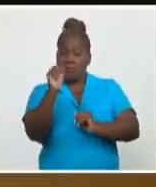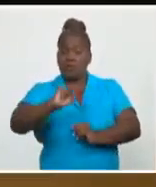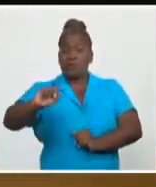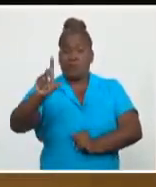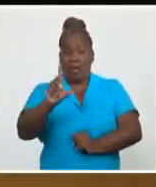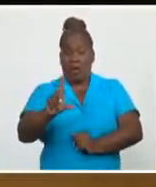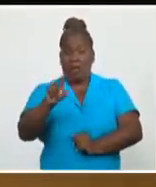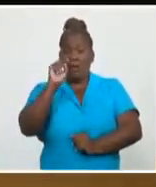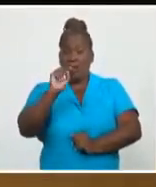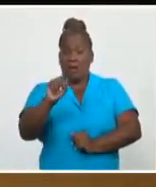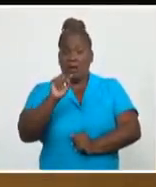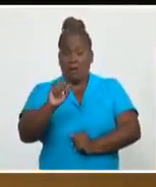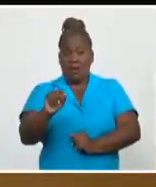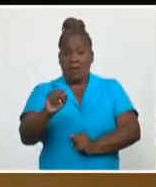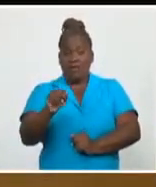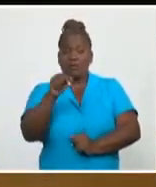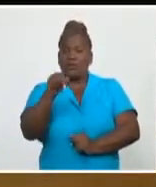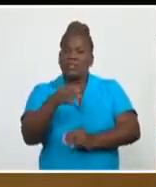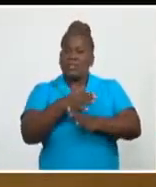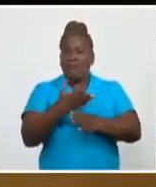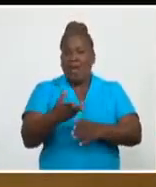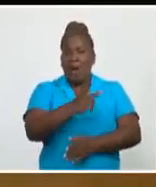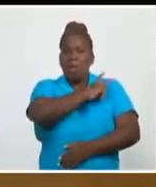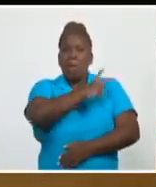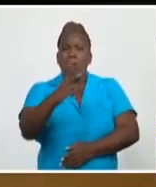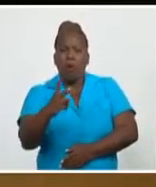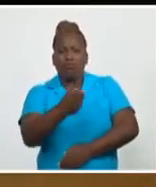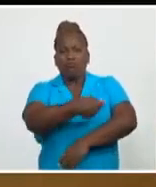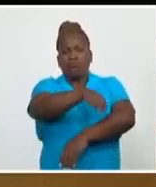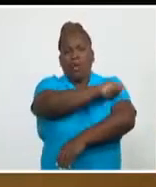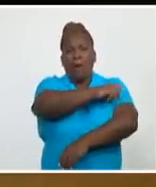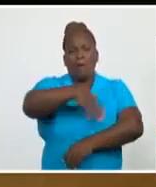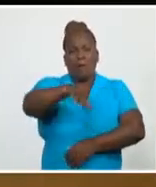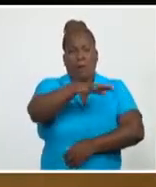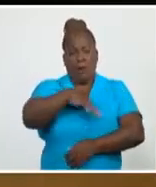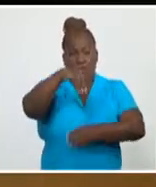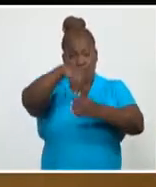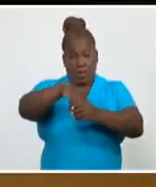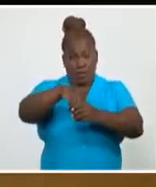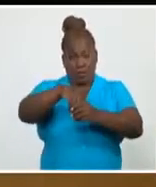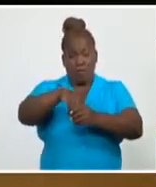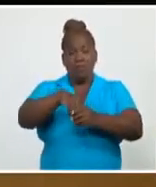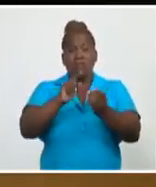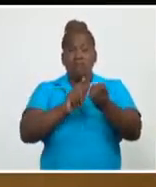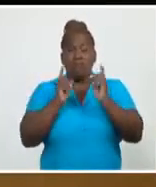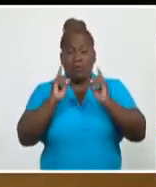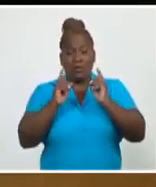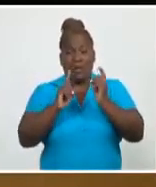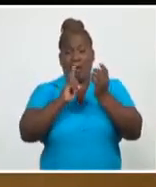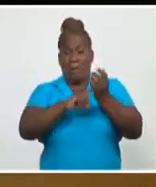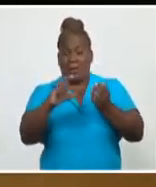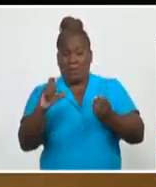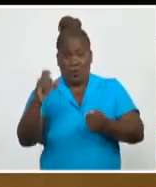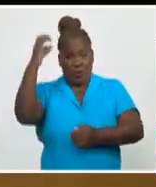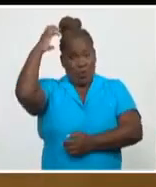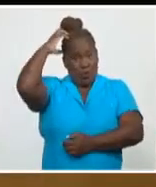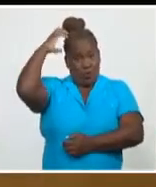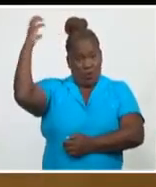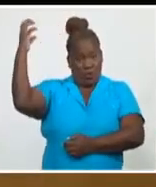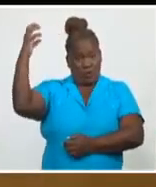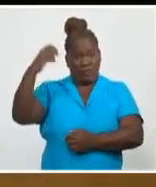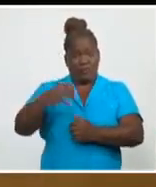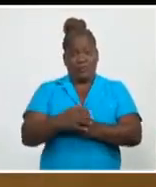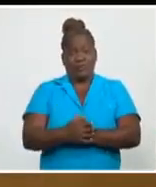son la expresión de la voluntad del pueblo contenida en la política del partido, el Estado y el gobierno